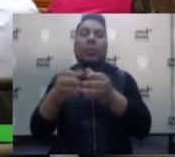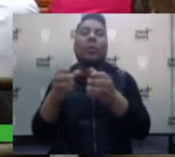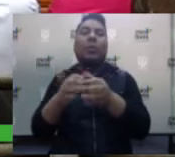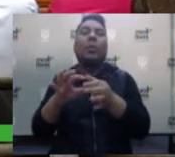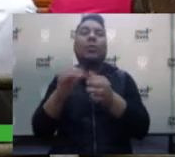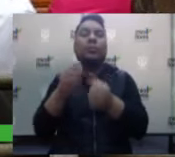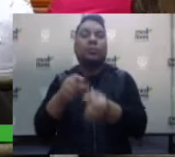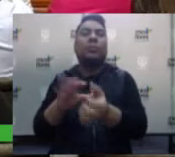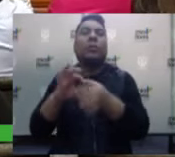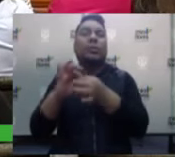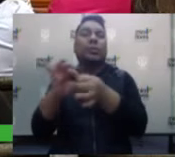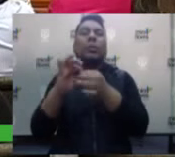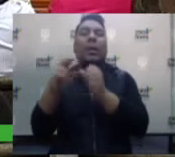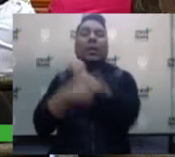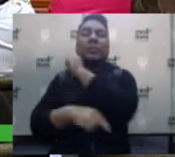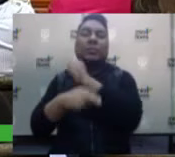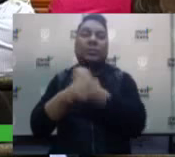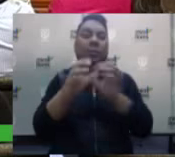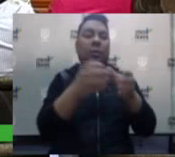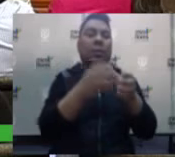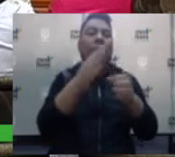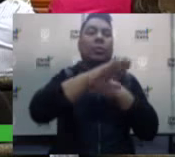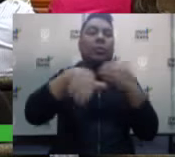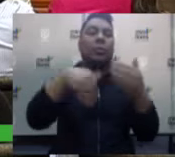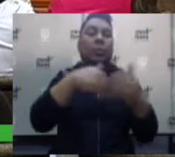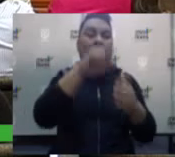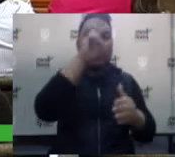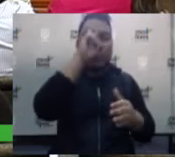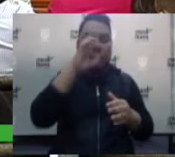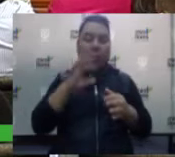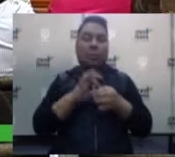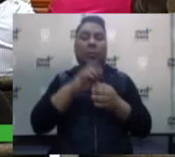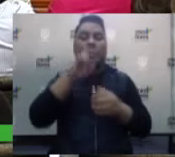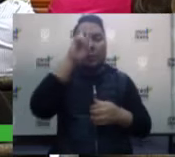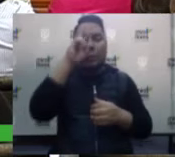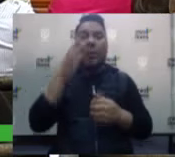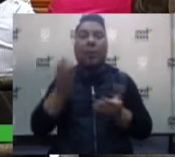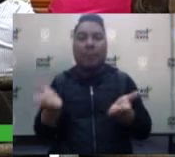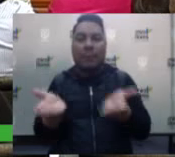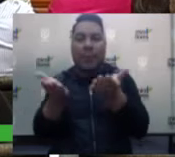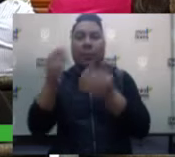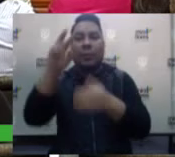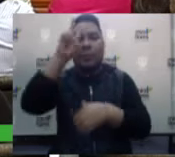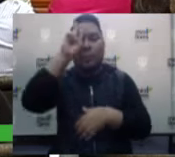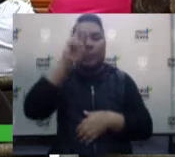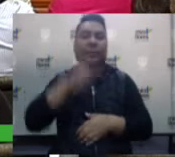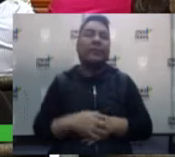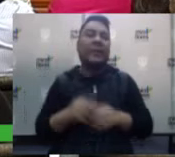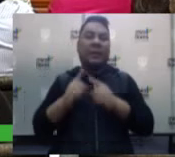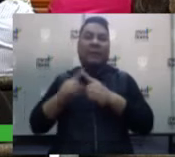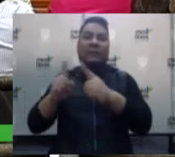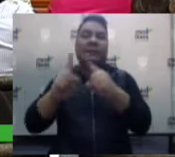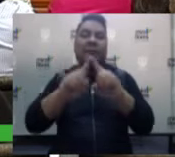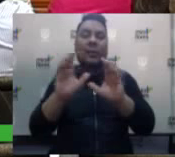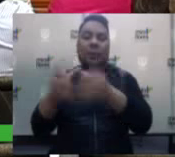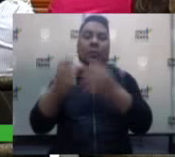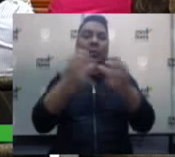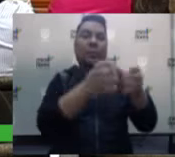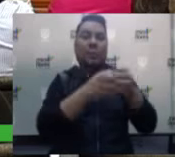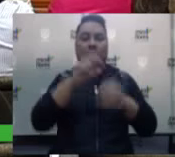Nacional, Todos por el Perú, Unión por el Perú y Vamos Perú. Señores invitados, damas